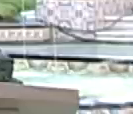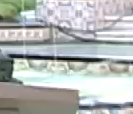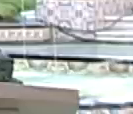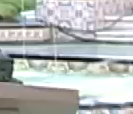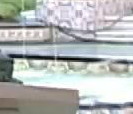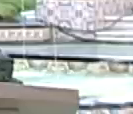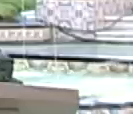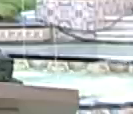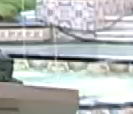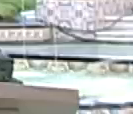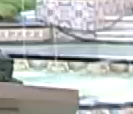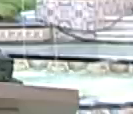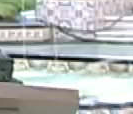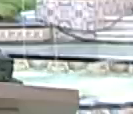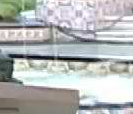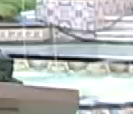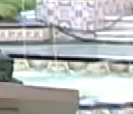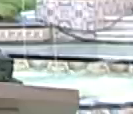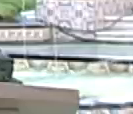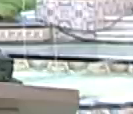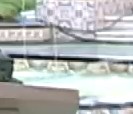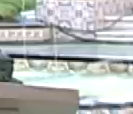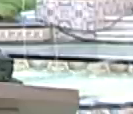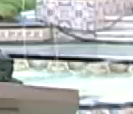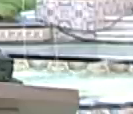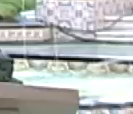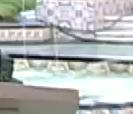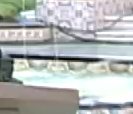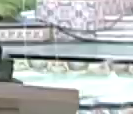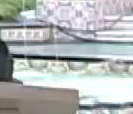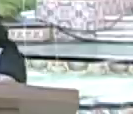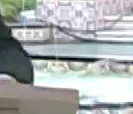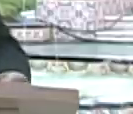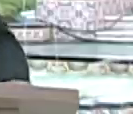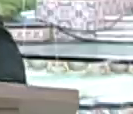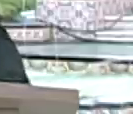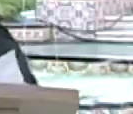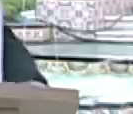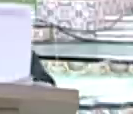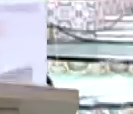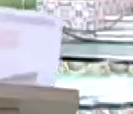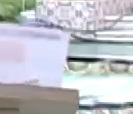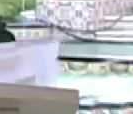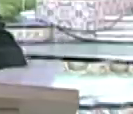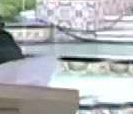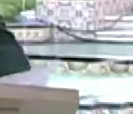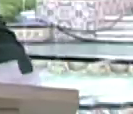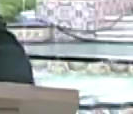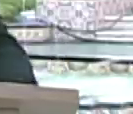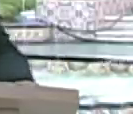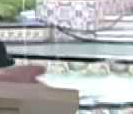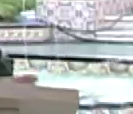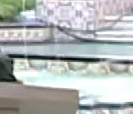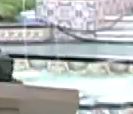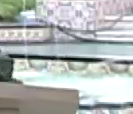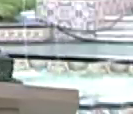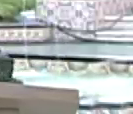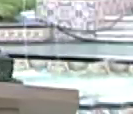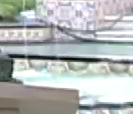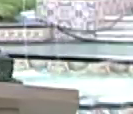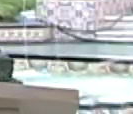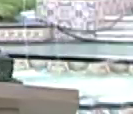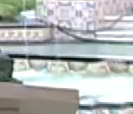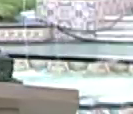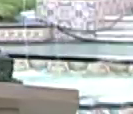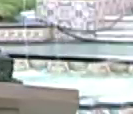salud, atendiendo los síntomas generales y haciendo la ficha por cada uno de la familia. Queremos